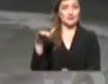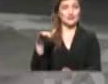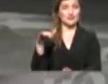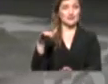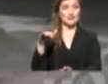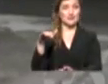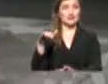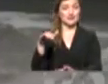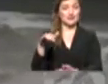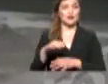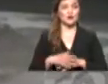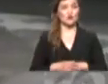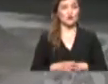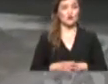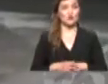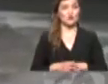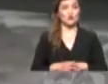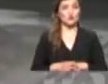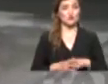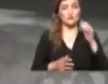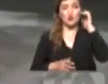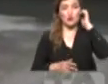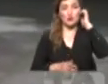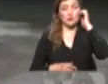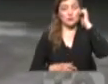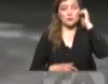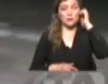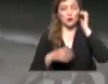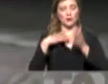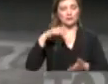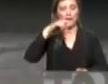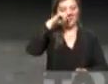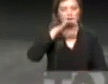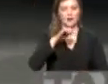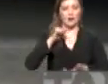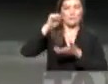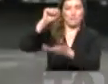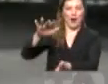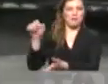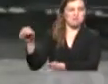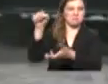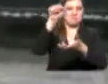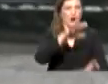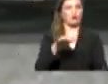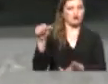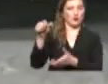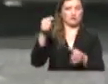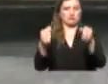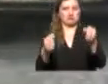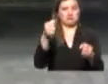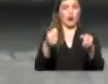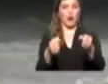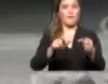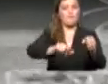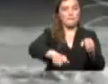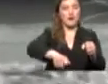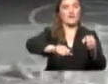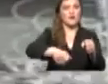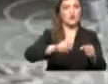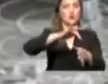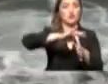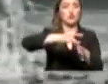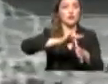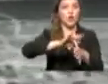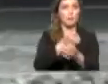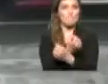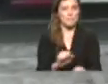pasan lanzando de un lado al otro los tanques. Y lo más preocupante es que lo hacen con el carro encendido, lo cual pone en